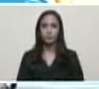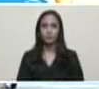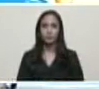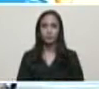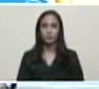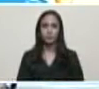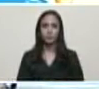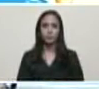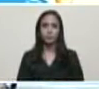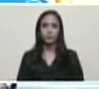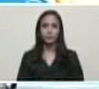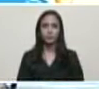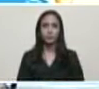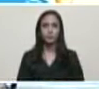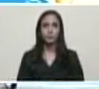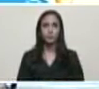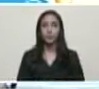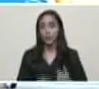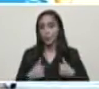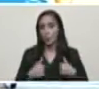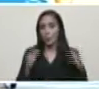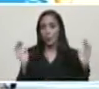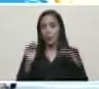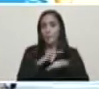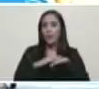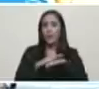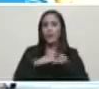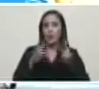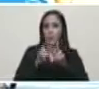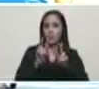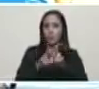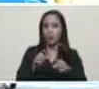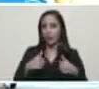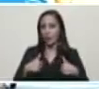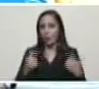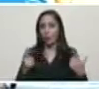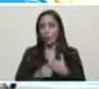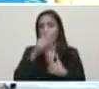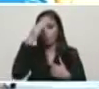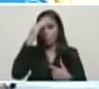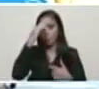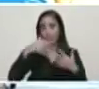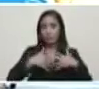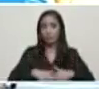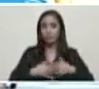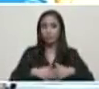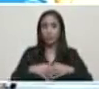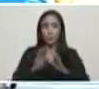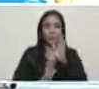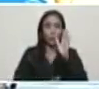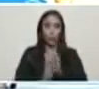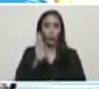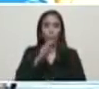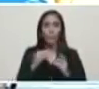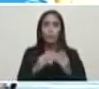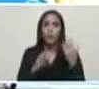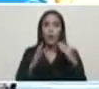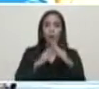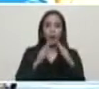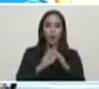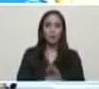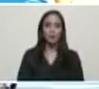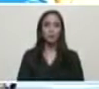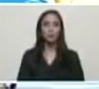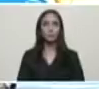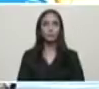mí ministro villarroel Yo sé que hemos tenido que industrializar la vivienda escúcheme bien